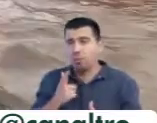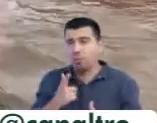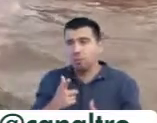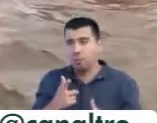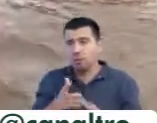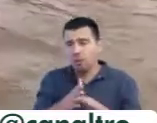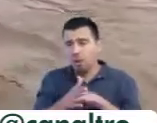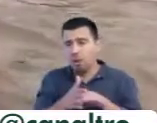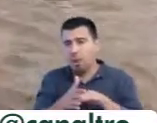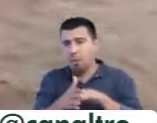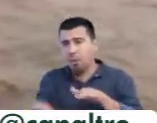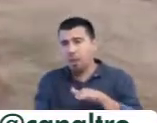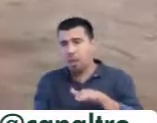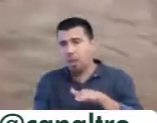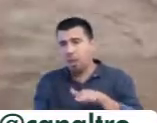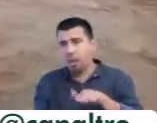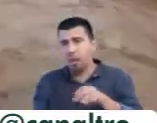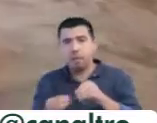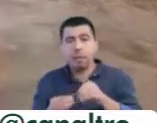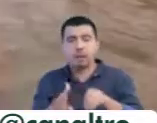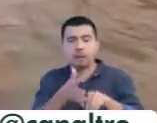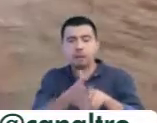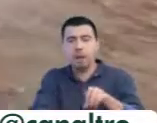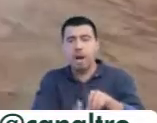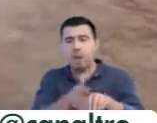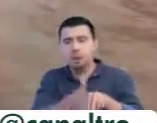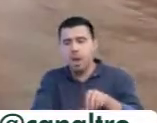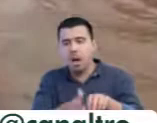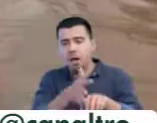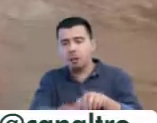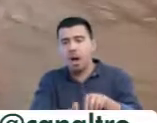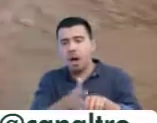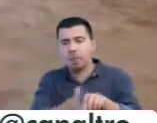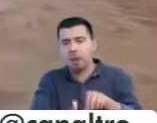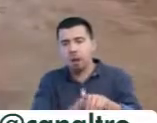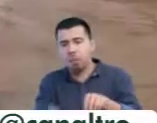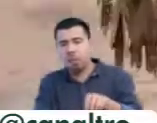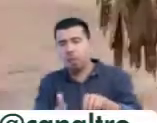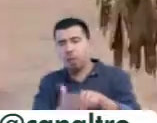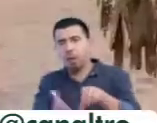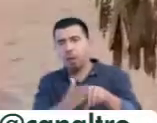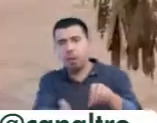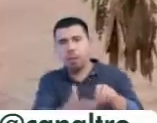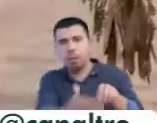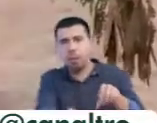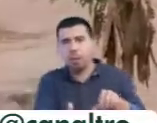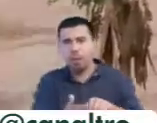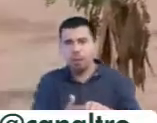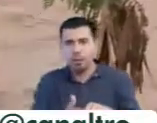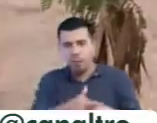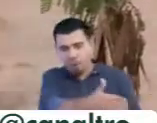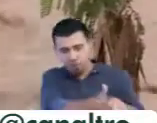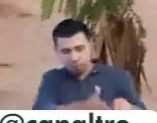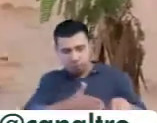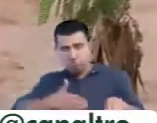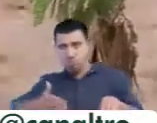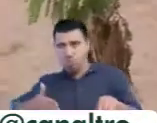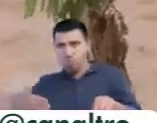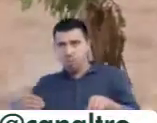ya se ha venido hace muchos años esto rellenando, como manejando como un relleno para